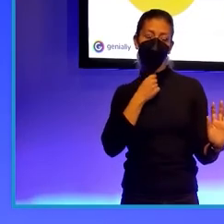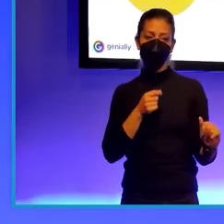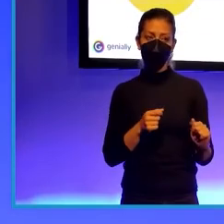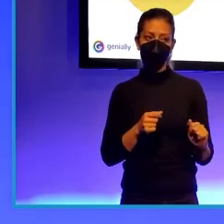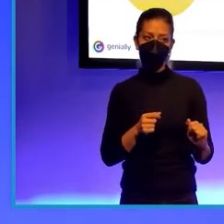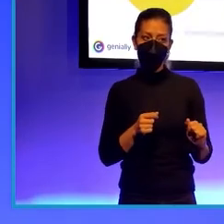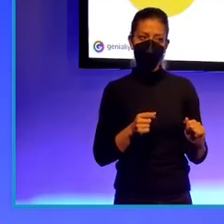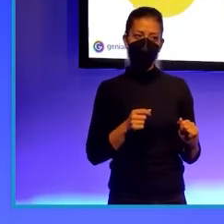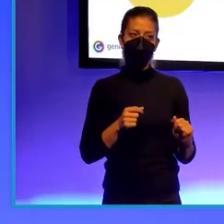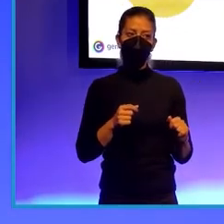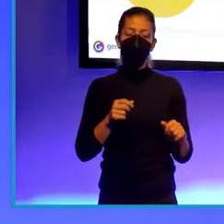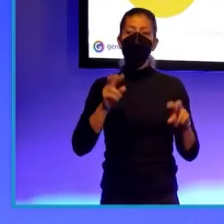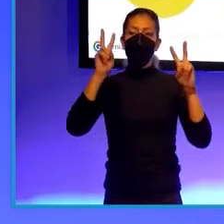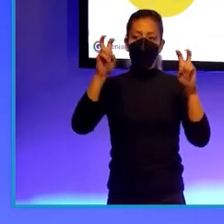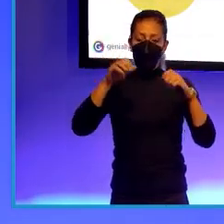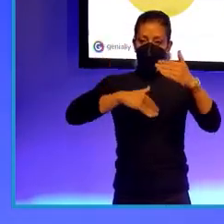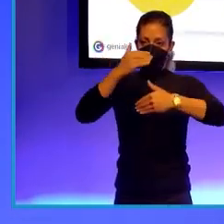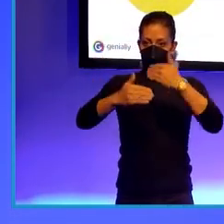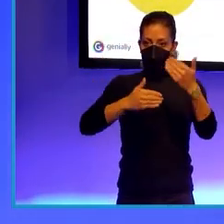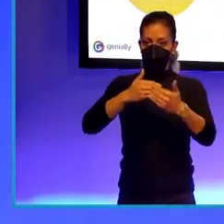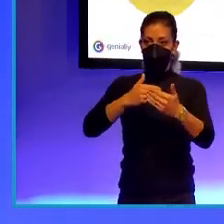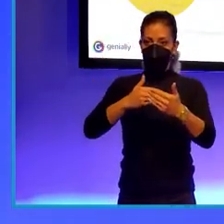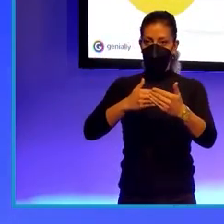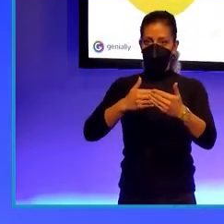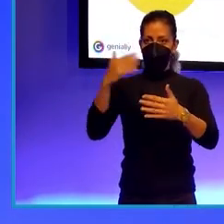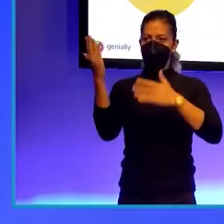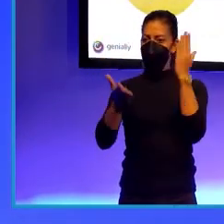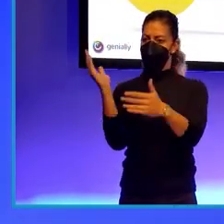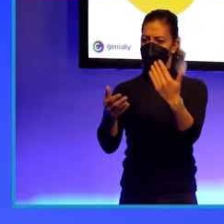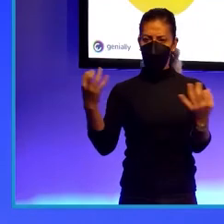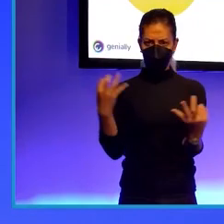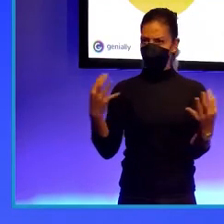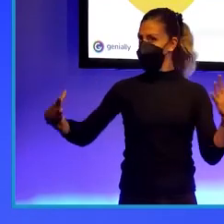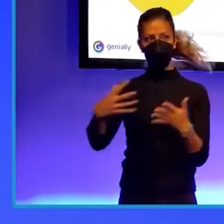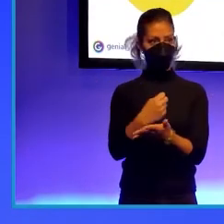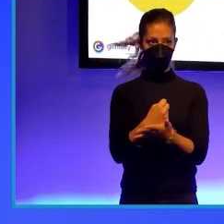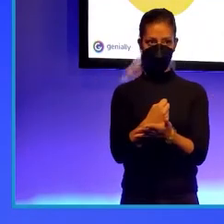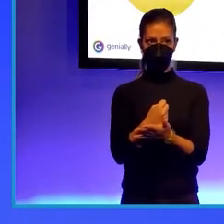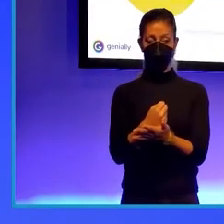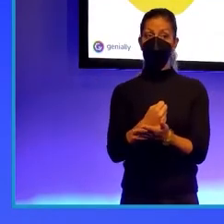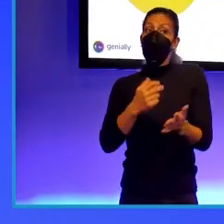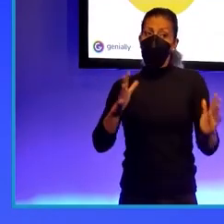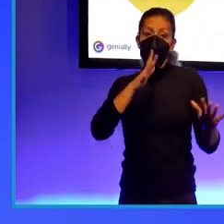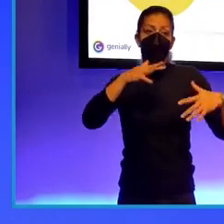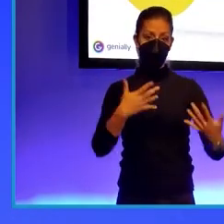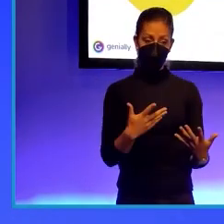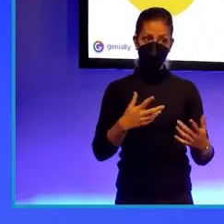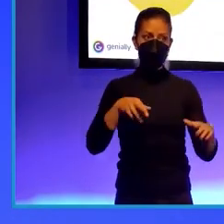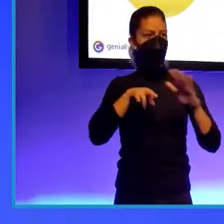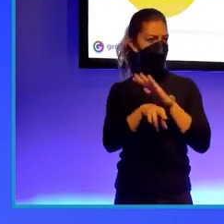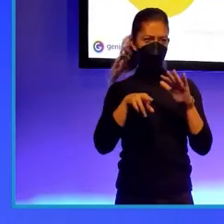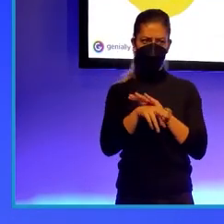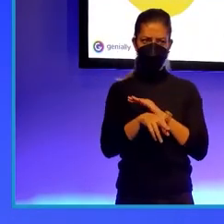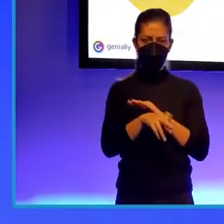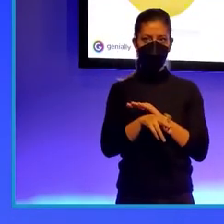para esta revolución pues afecta a todos y lo que estamos viendo es que hoy en día hay muchos recursos que